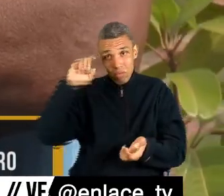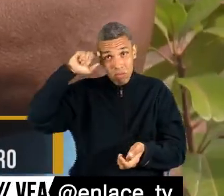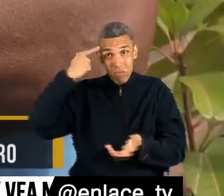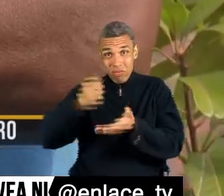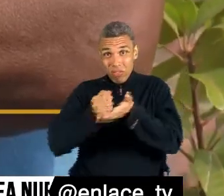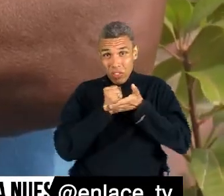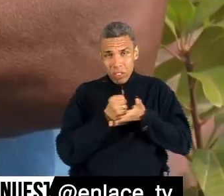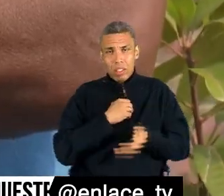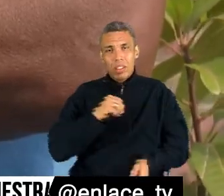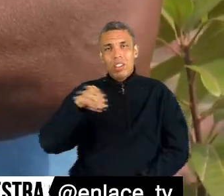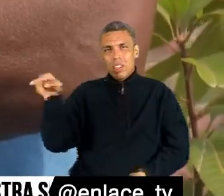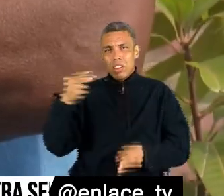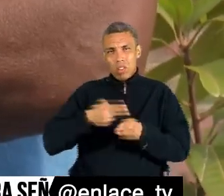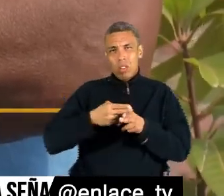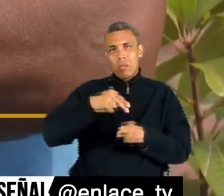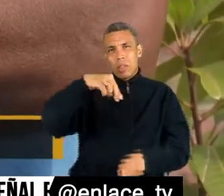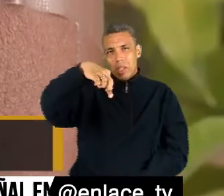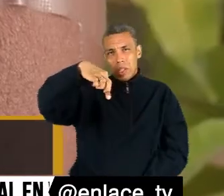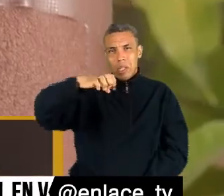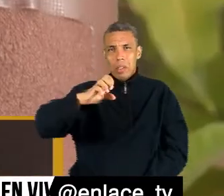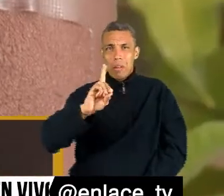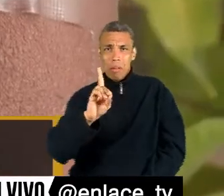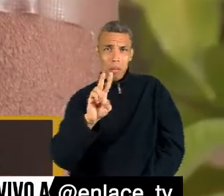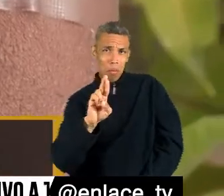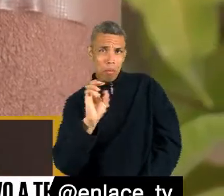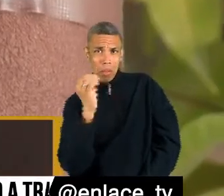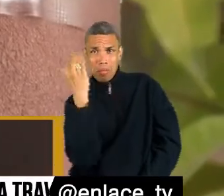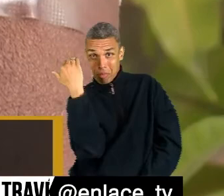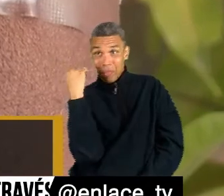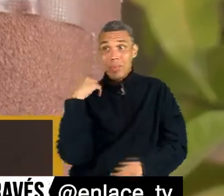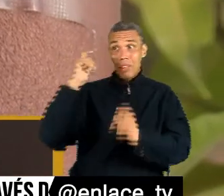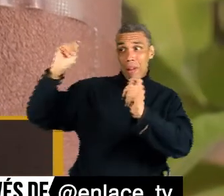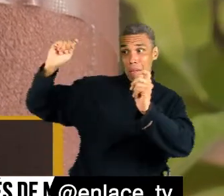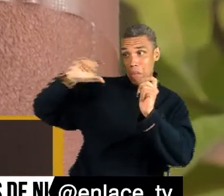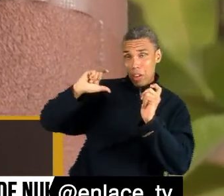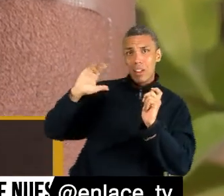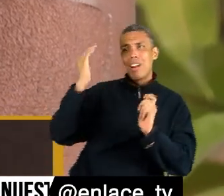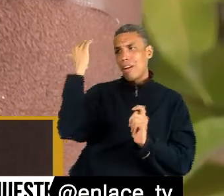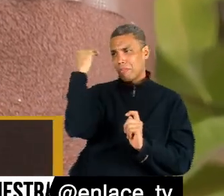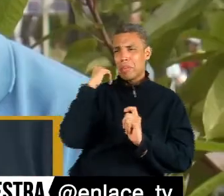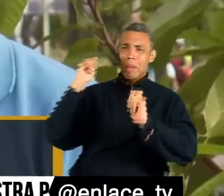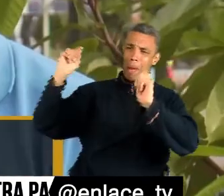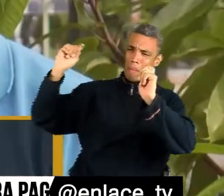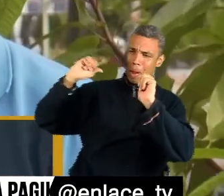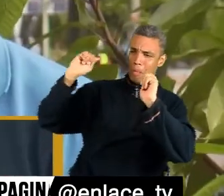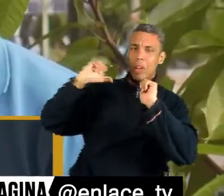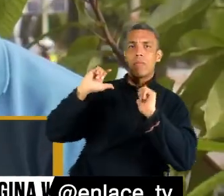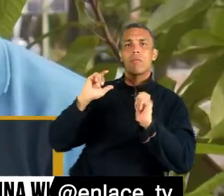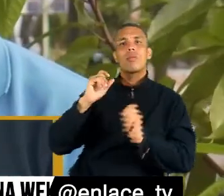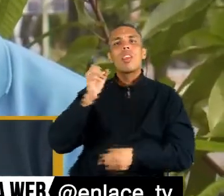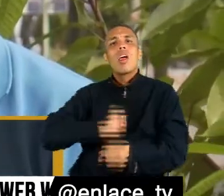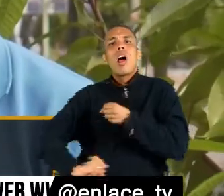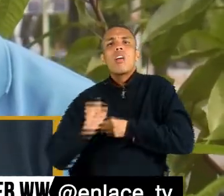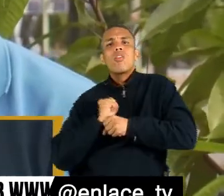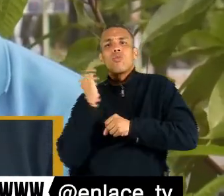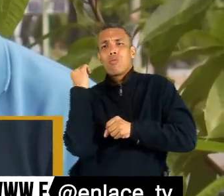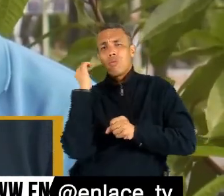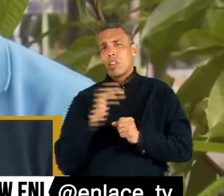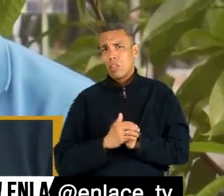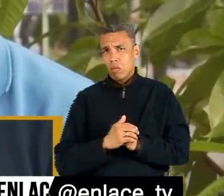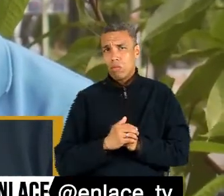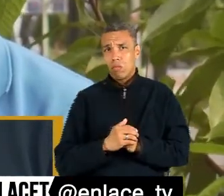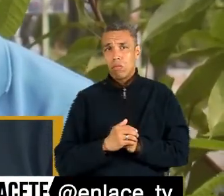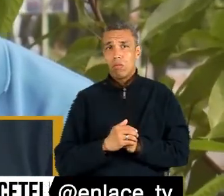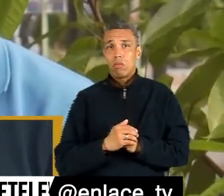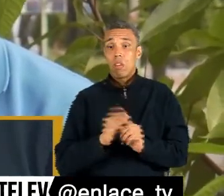vecino municipio de Yondó. Vivía de un subsidio del gobierno nacional que le fue retirado el año pasado. Tenía primero que todo una ayuda de 915 mil pesos